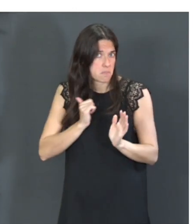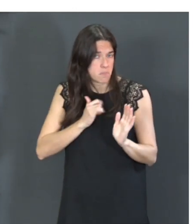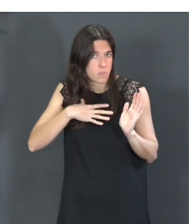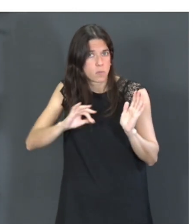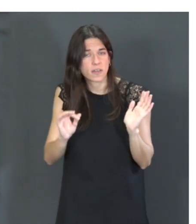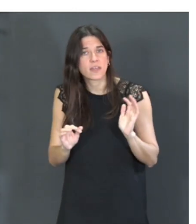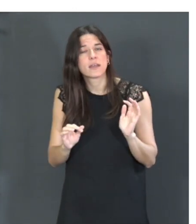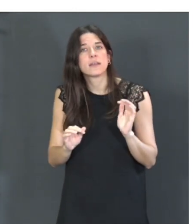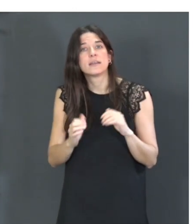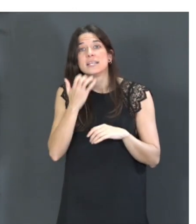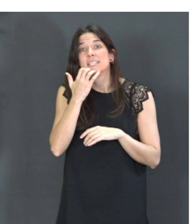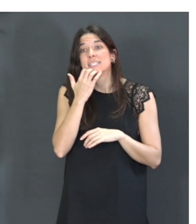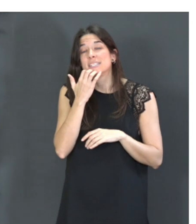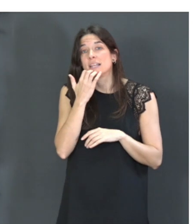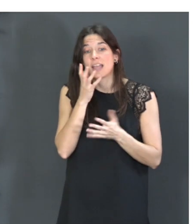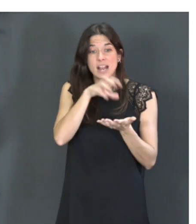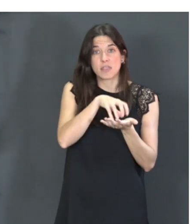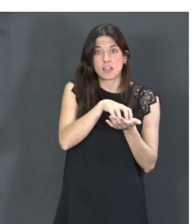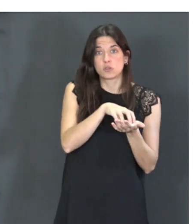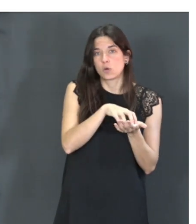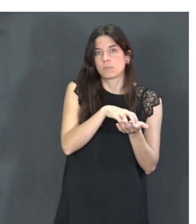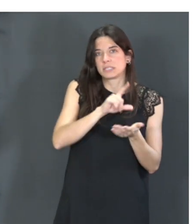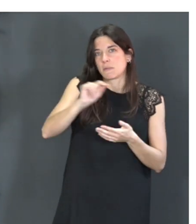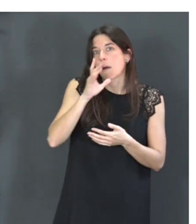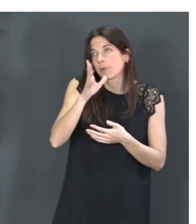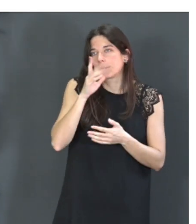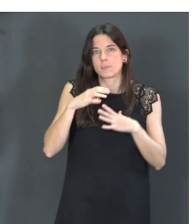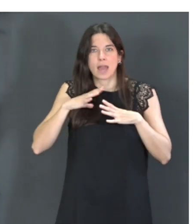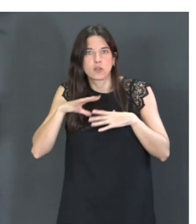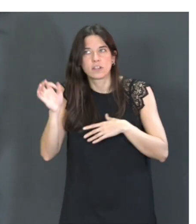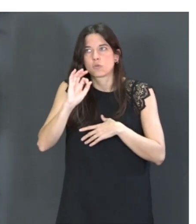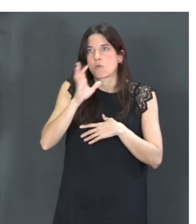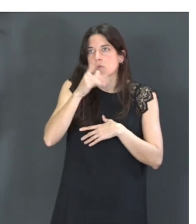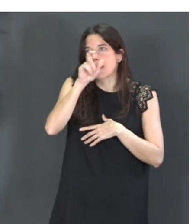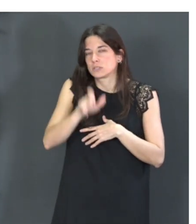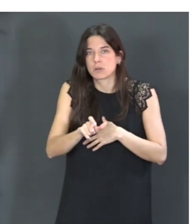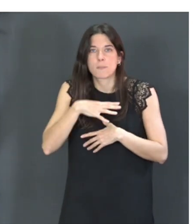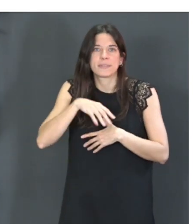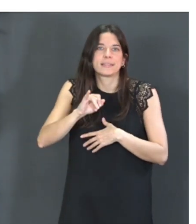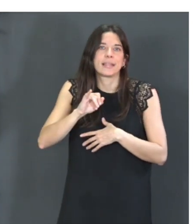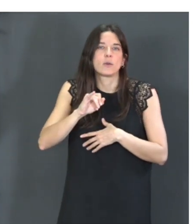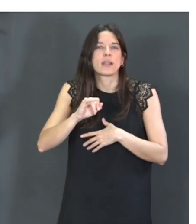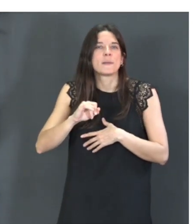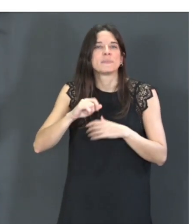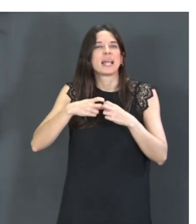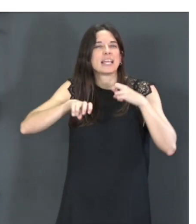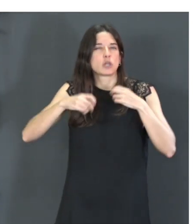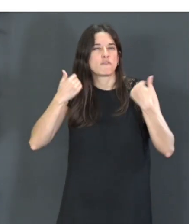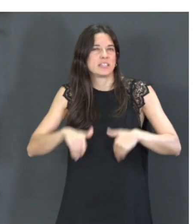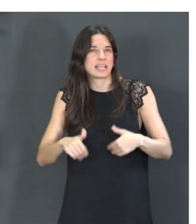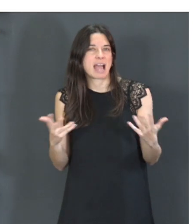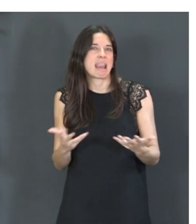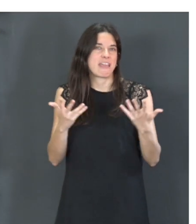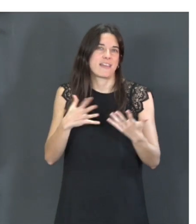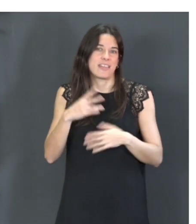no se va a ausentar del centro, ¿de acuerdo? Pues porque es periodo de vacaciones o pues porque esa persona quizás tenga una leve lesión física y no pueda acudir, ¿no? Entonces, se